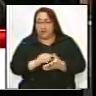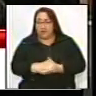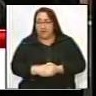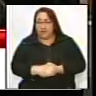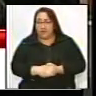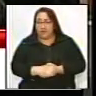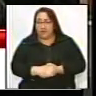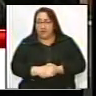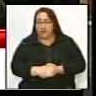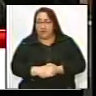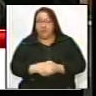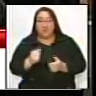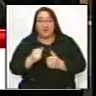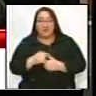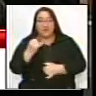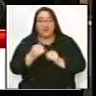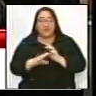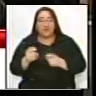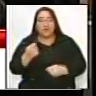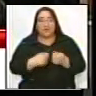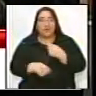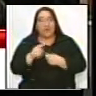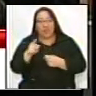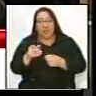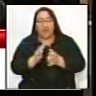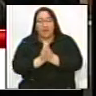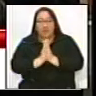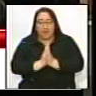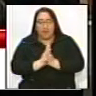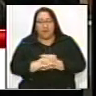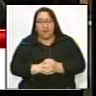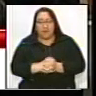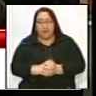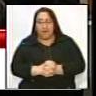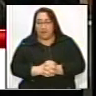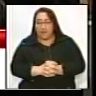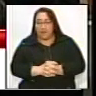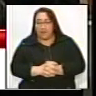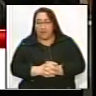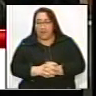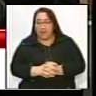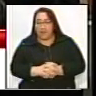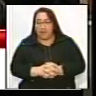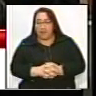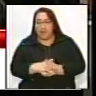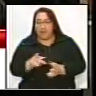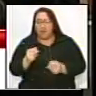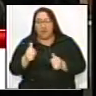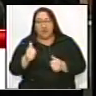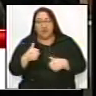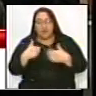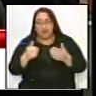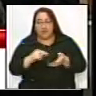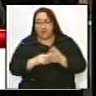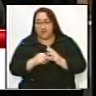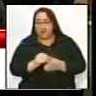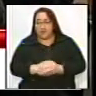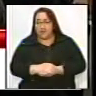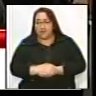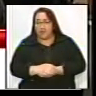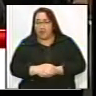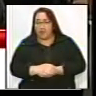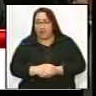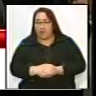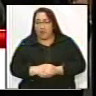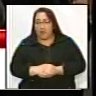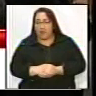vamos a acabar con la mafia. Y quisiera que usted, más aún no quiero irme más, que usted misma, doctora, quiero